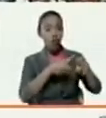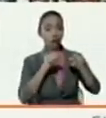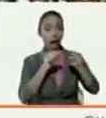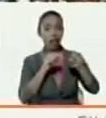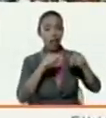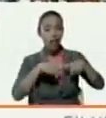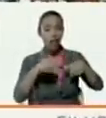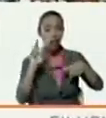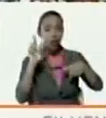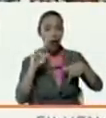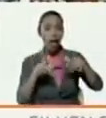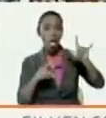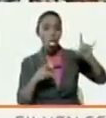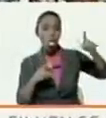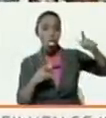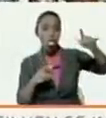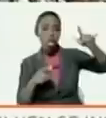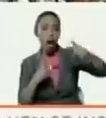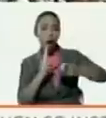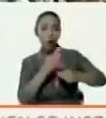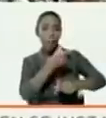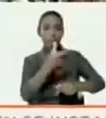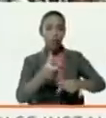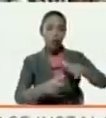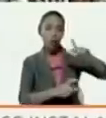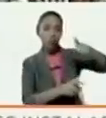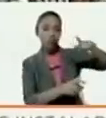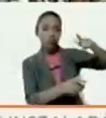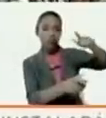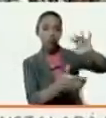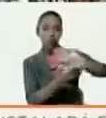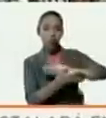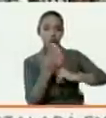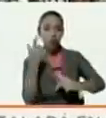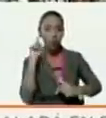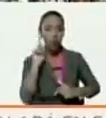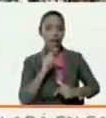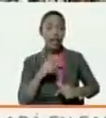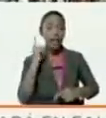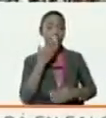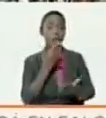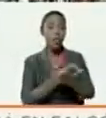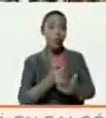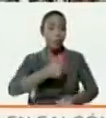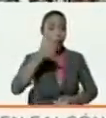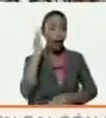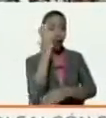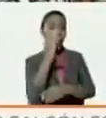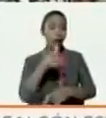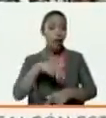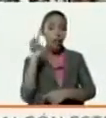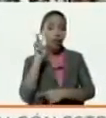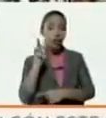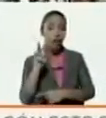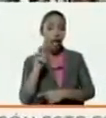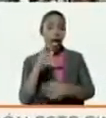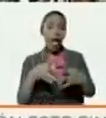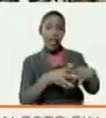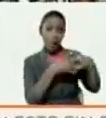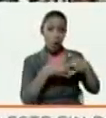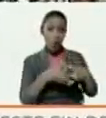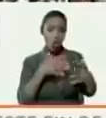Venezuela, que constantemente están pidiendo más sanciones contra el pueblo de Venezuela. Ahora, ¿Estados Unidos se va a quedar tranquilo?